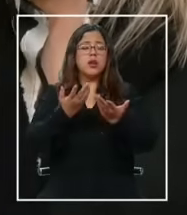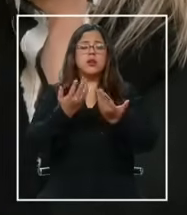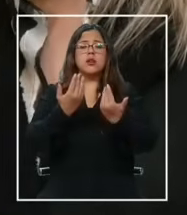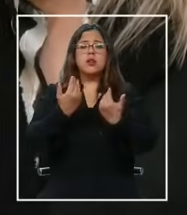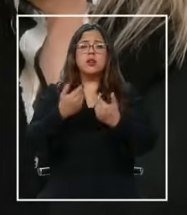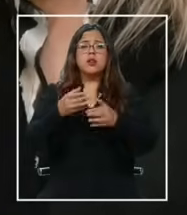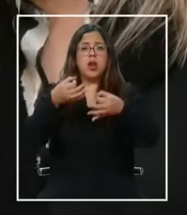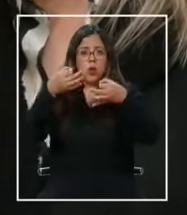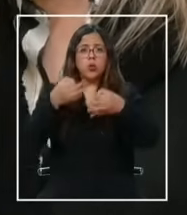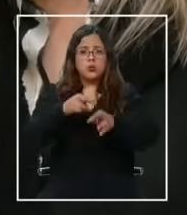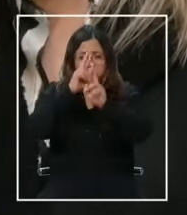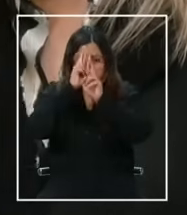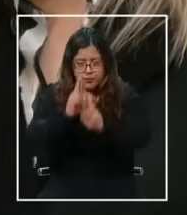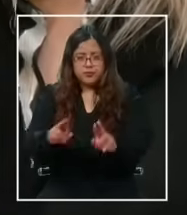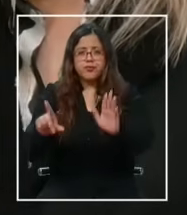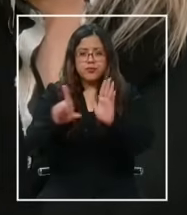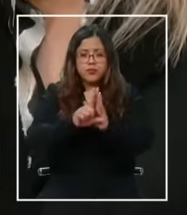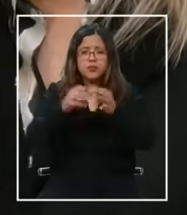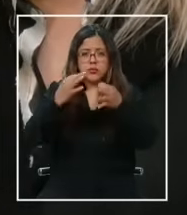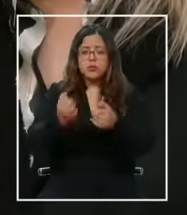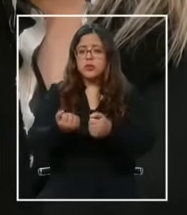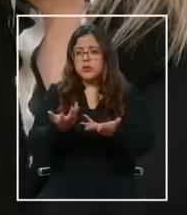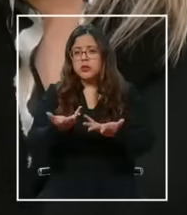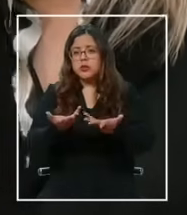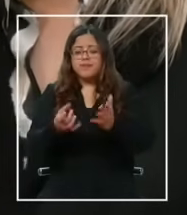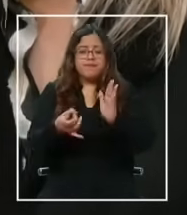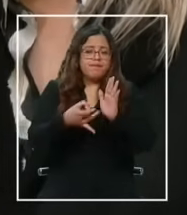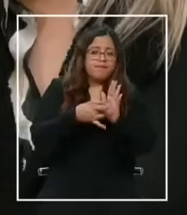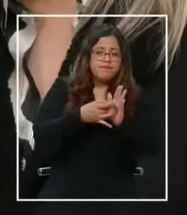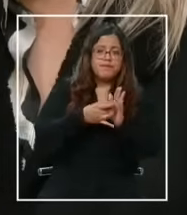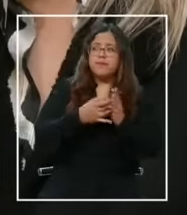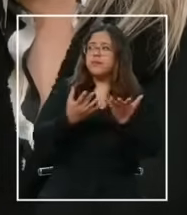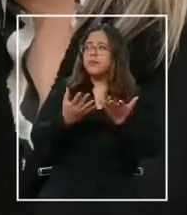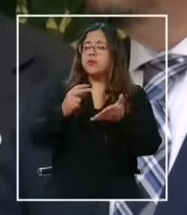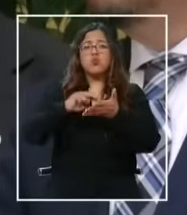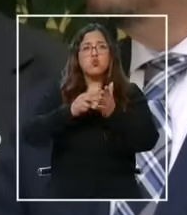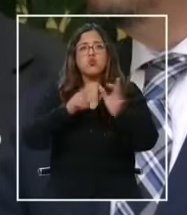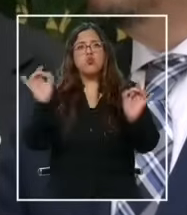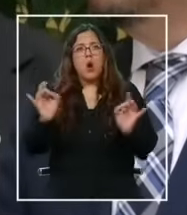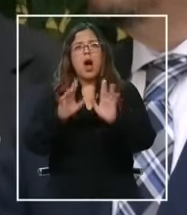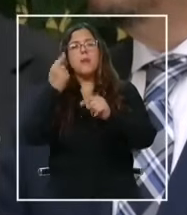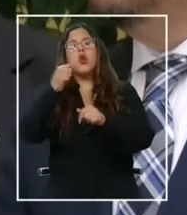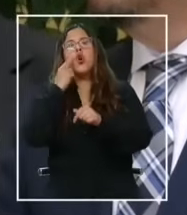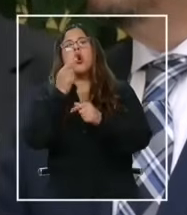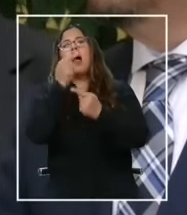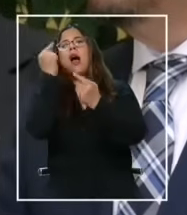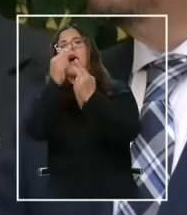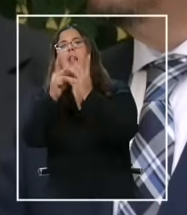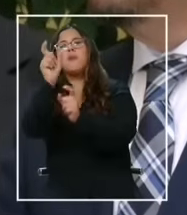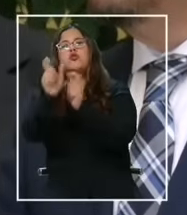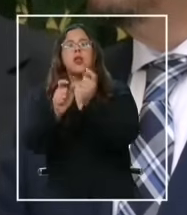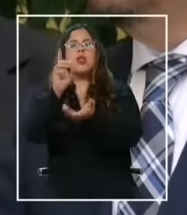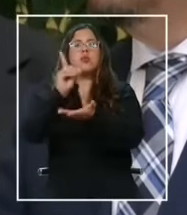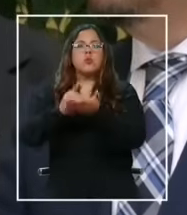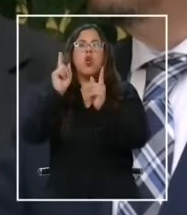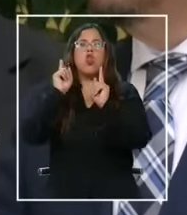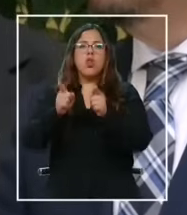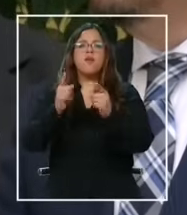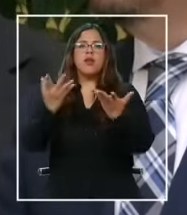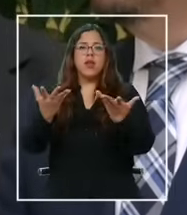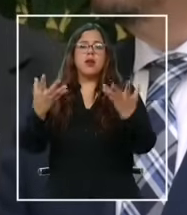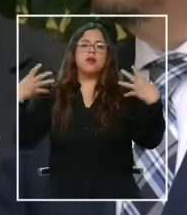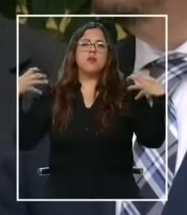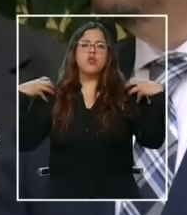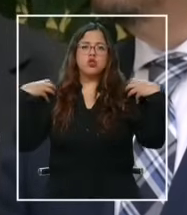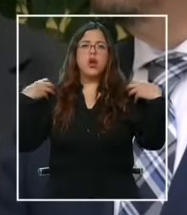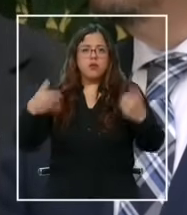las instancias judiciales cuando hemos cometido delito o algun falta administrativa grave pero cada uno de los diputados tiene que responder por sus